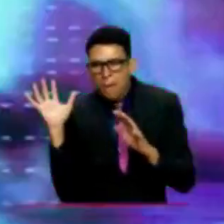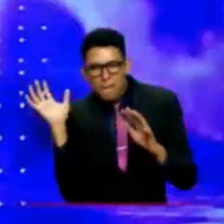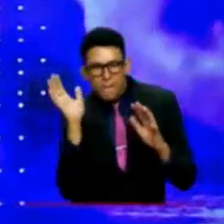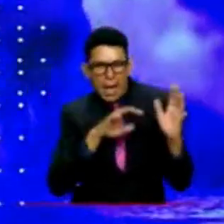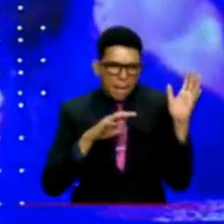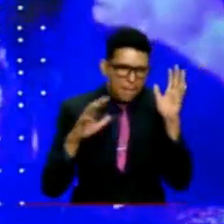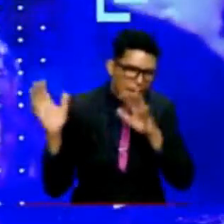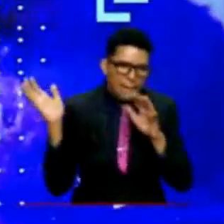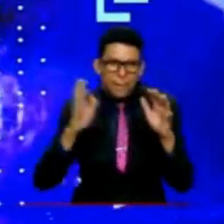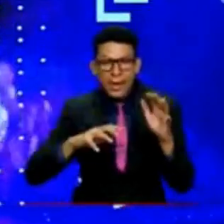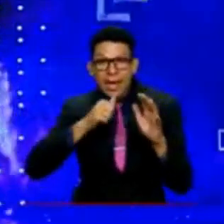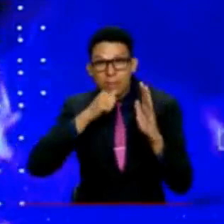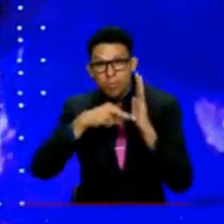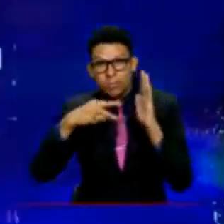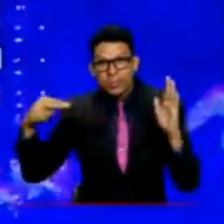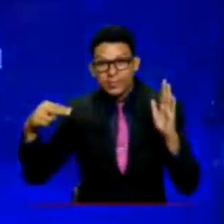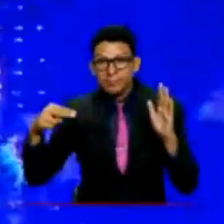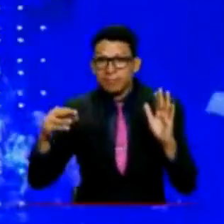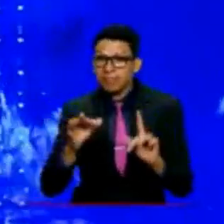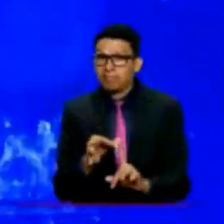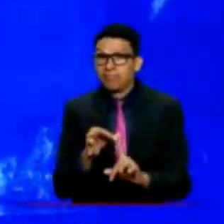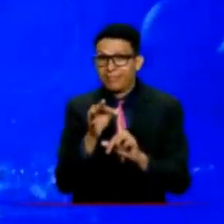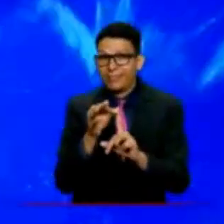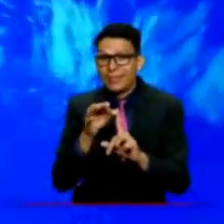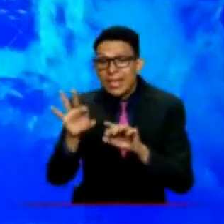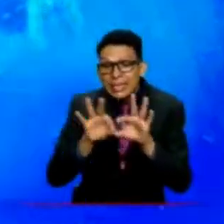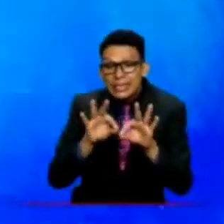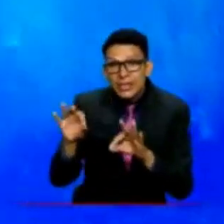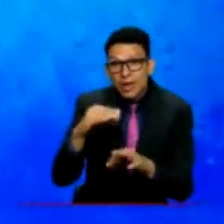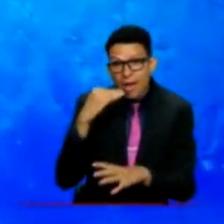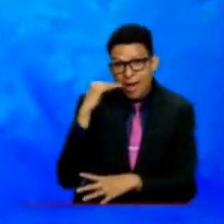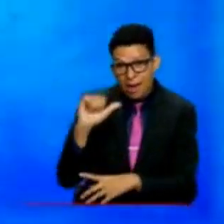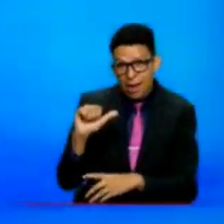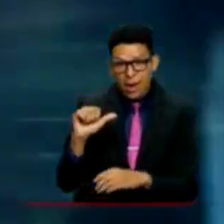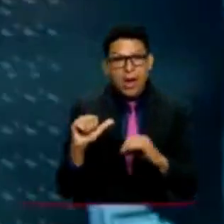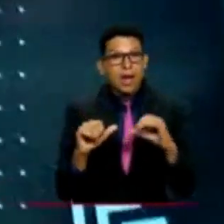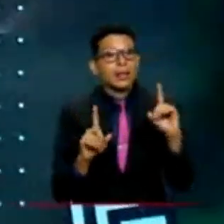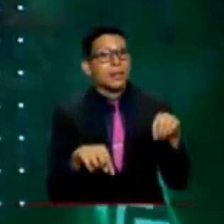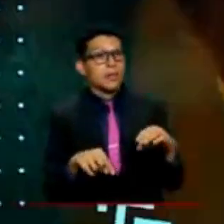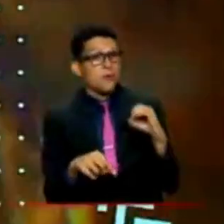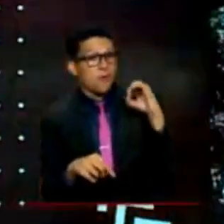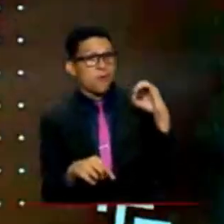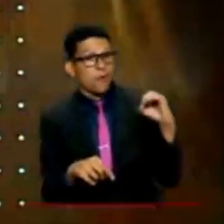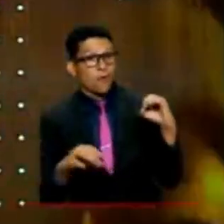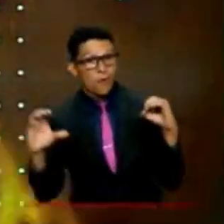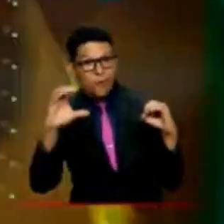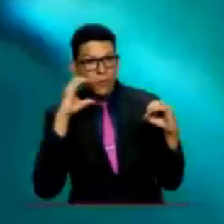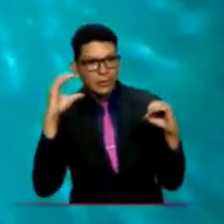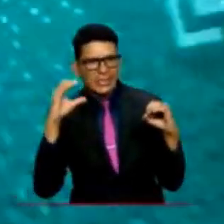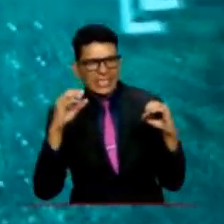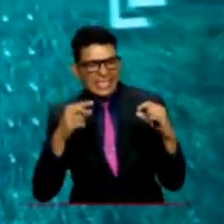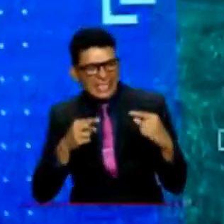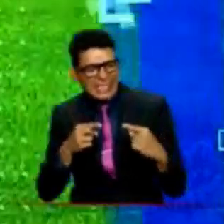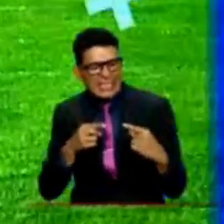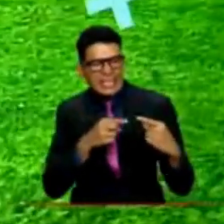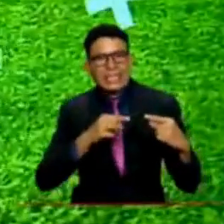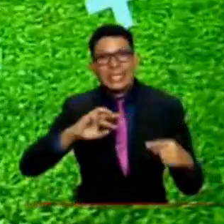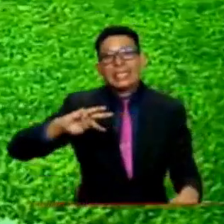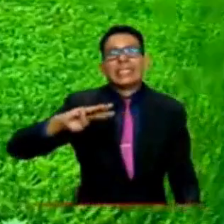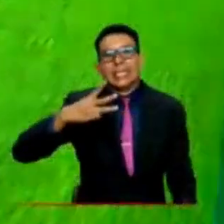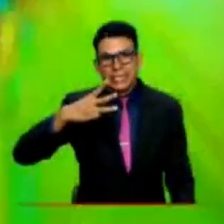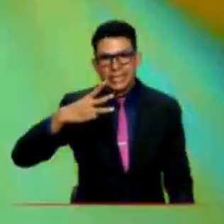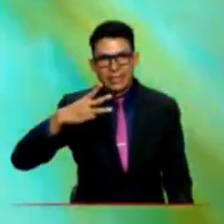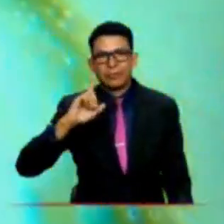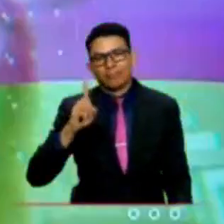acuático protagonizó la jornada final. Tanto la selección femenina como la masculina de Colombia pelearon por el tercer puesto